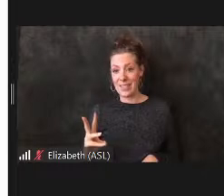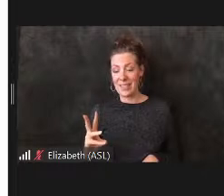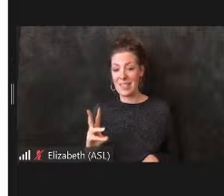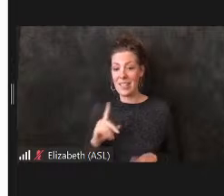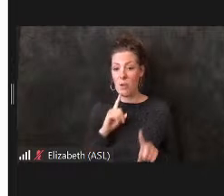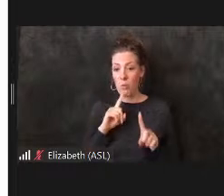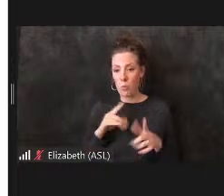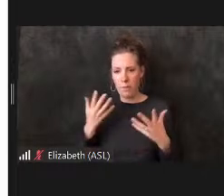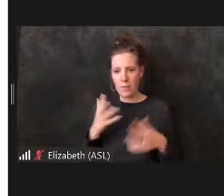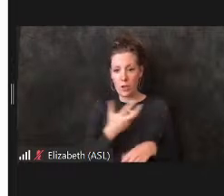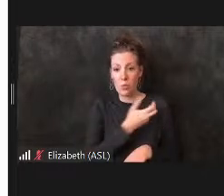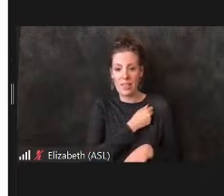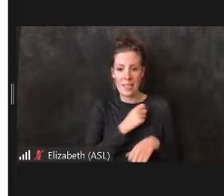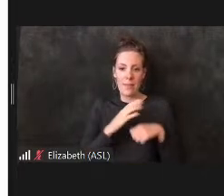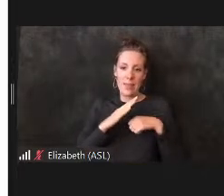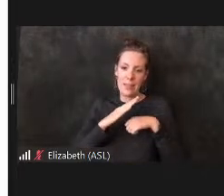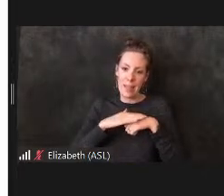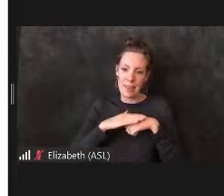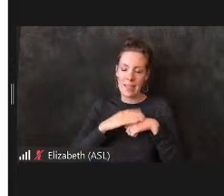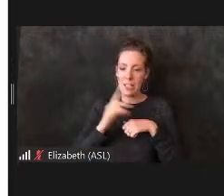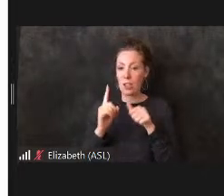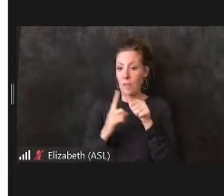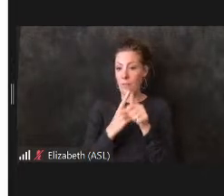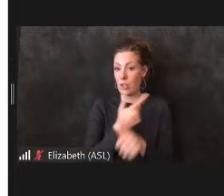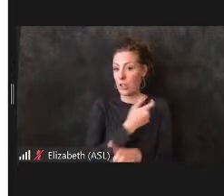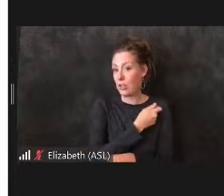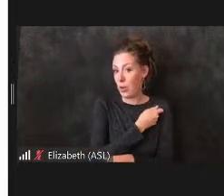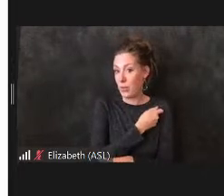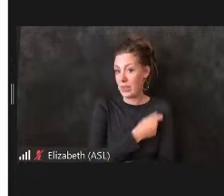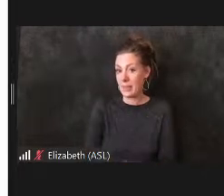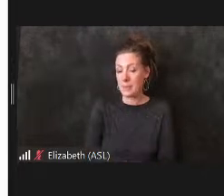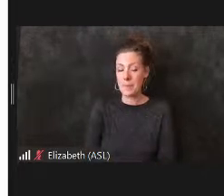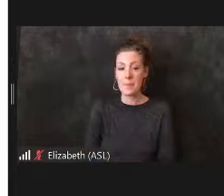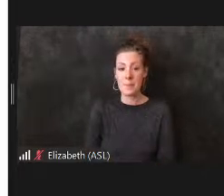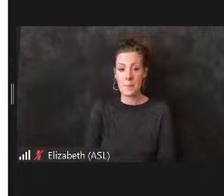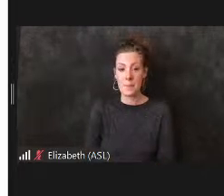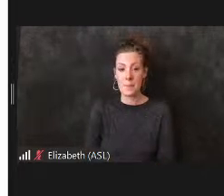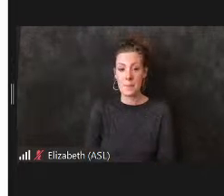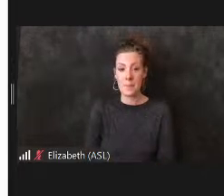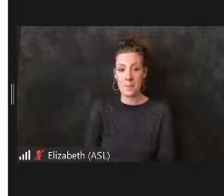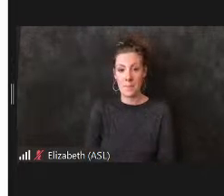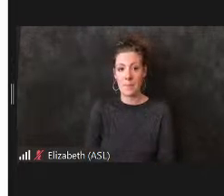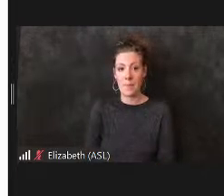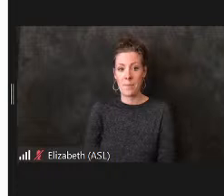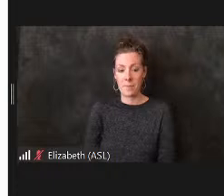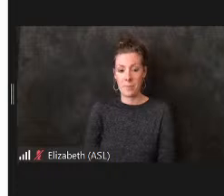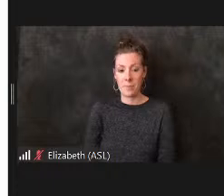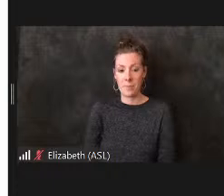Receiving at least their first dose of vaccine. And dice que